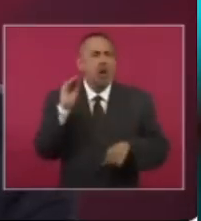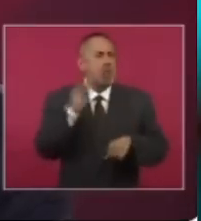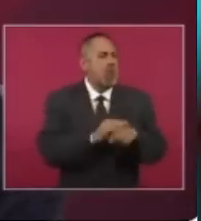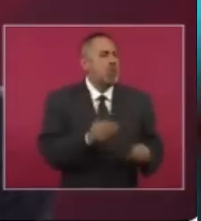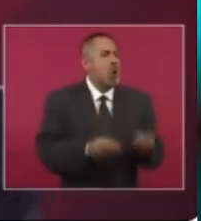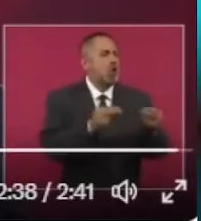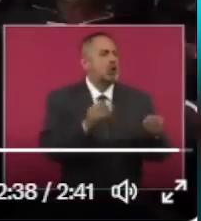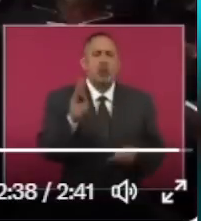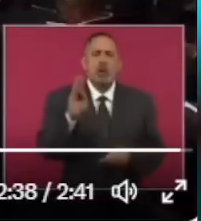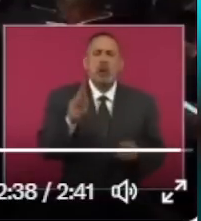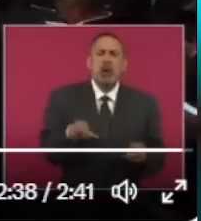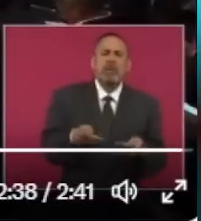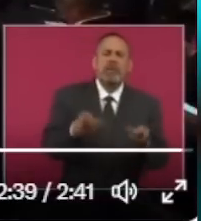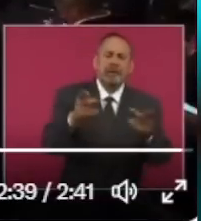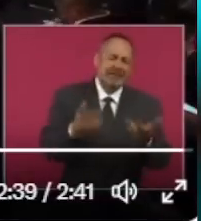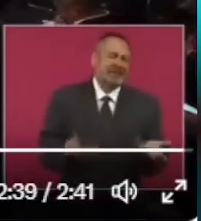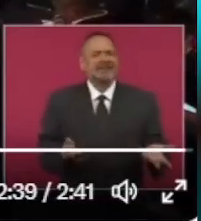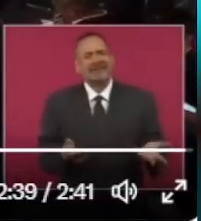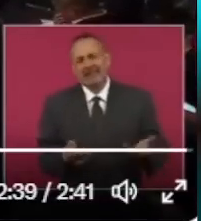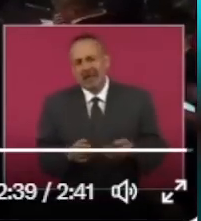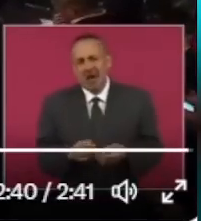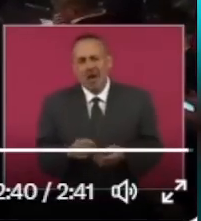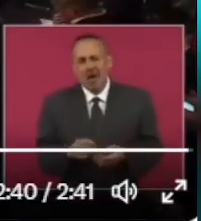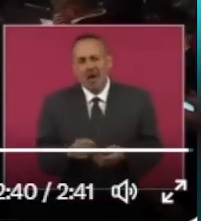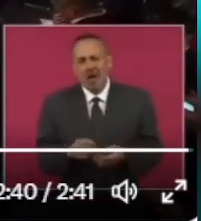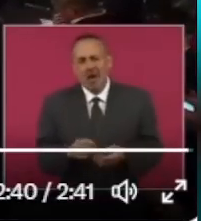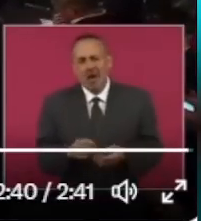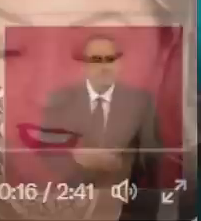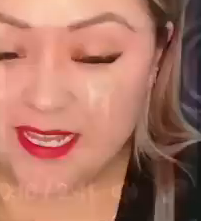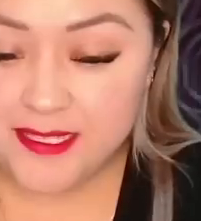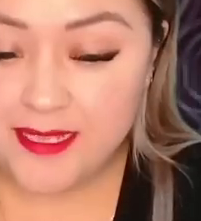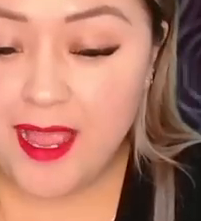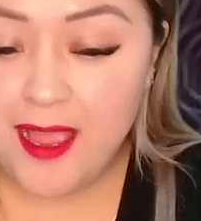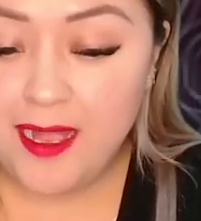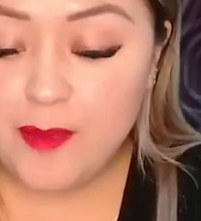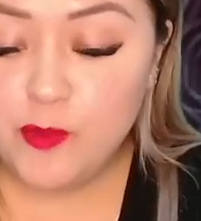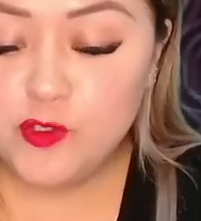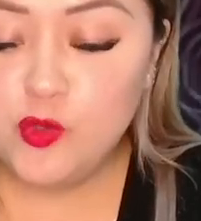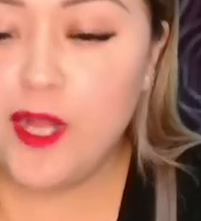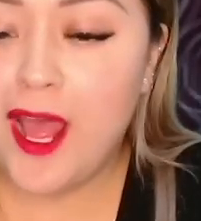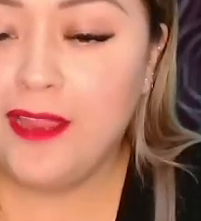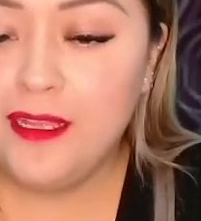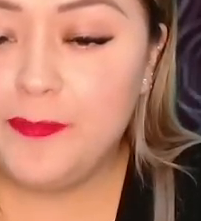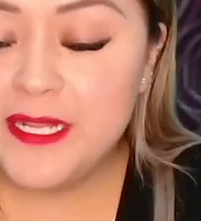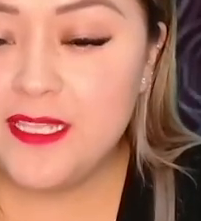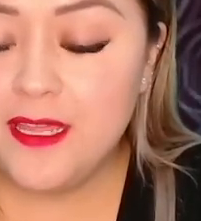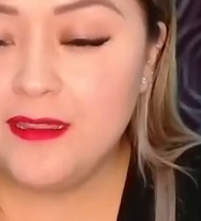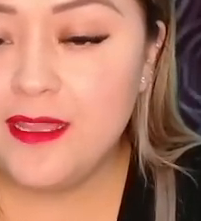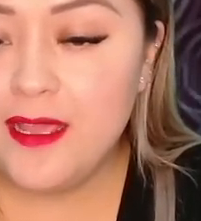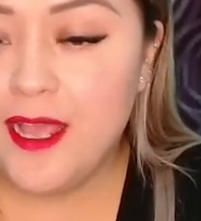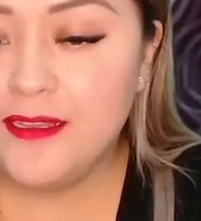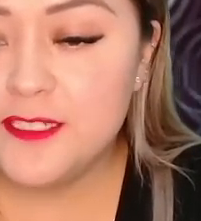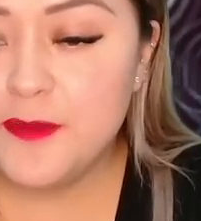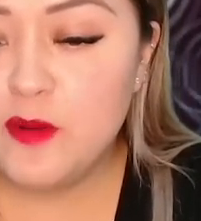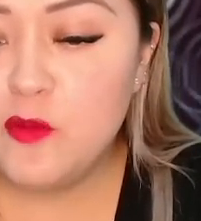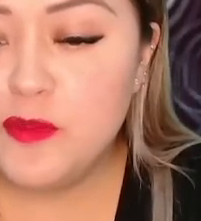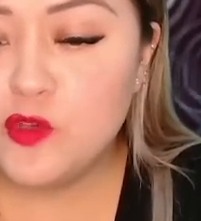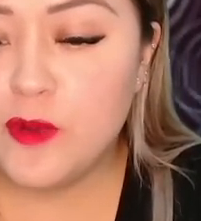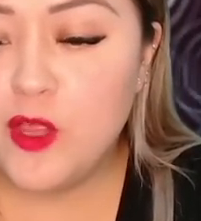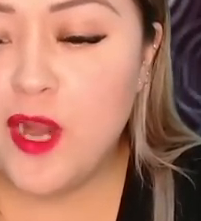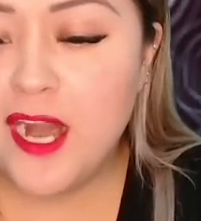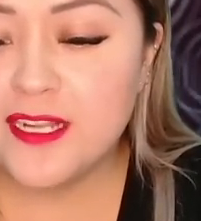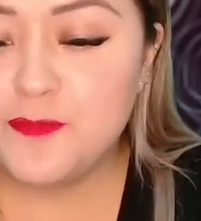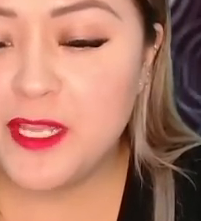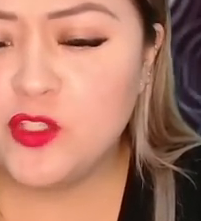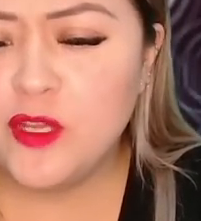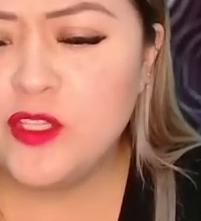o tiendas de ropa Pues ahí está la postura del presidente Andrés Manuel López